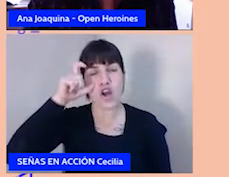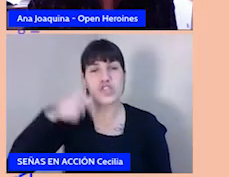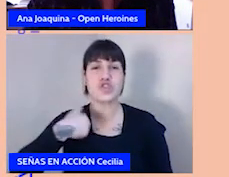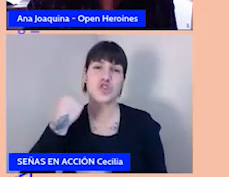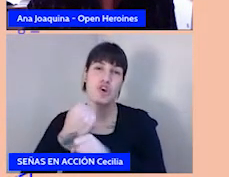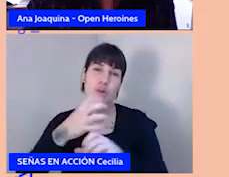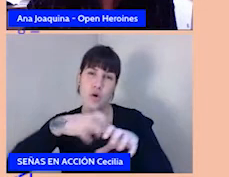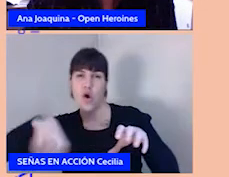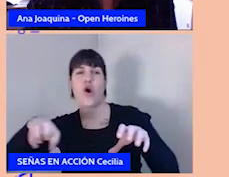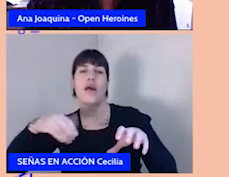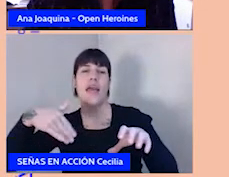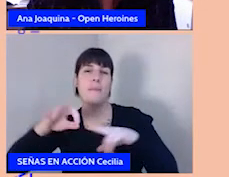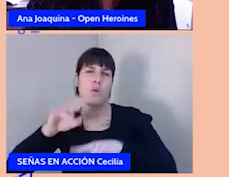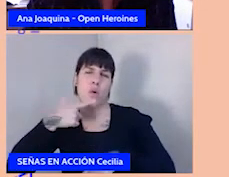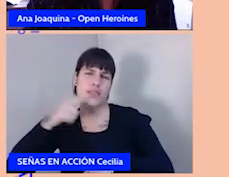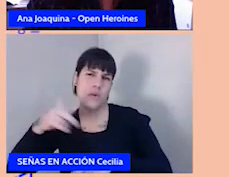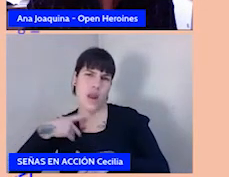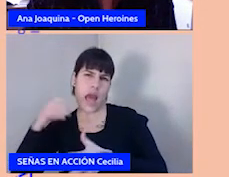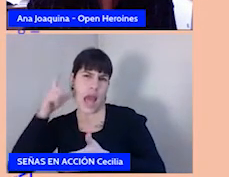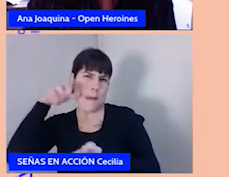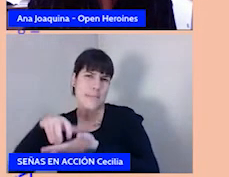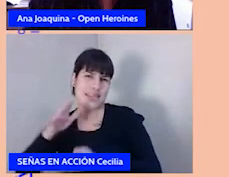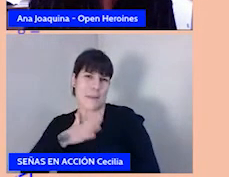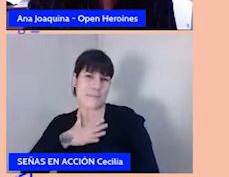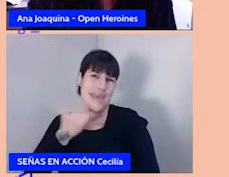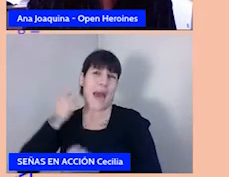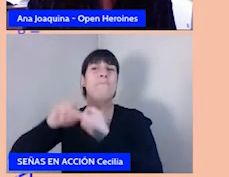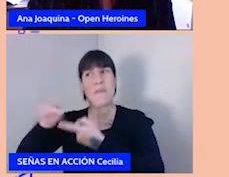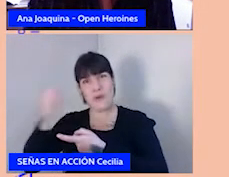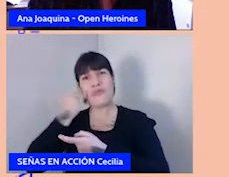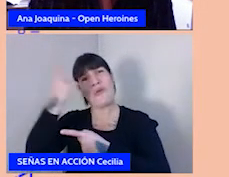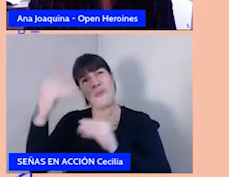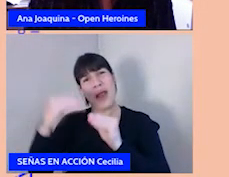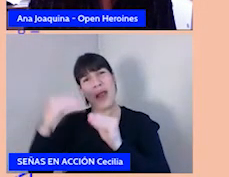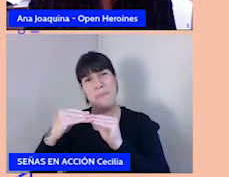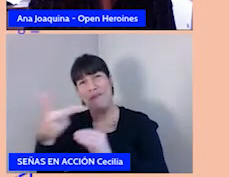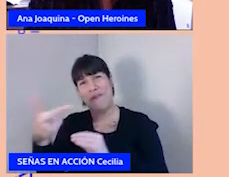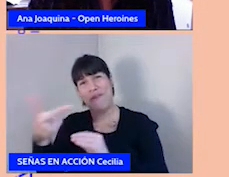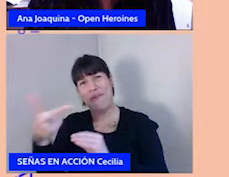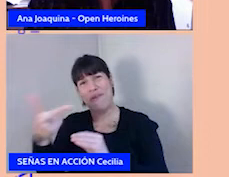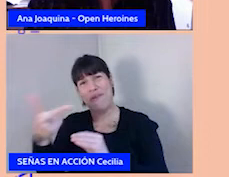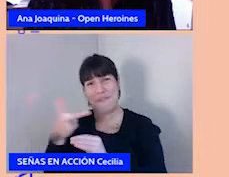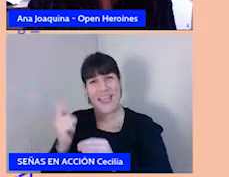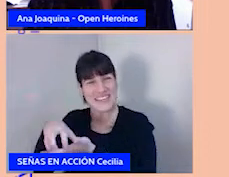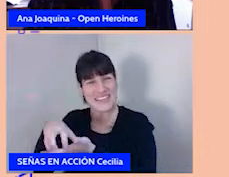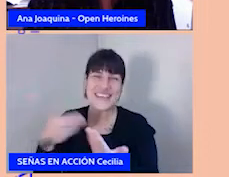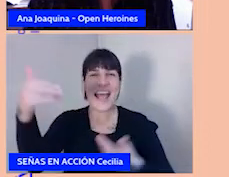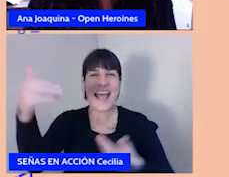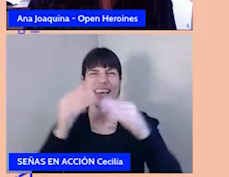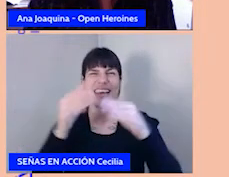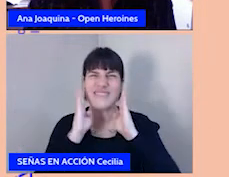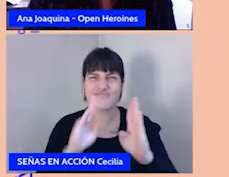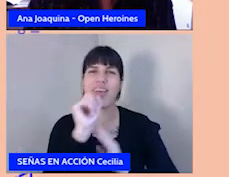tenemos con mi esposo y un amigo. Y bueno, tenemos principalmente clientes en Estados Unidos.